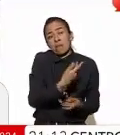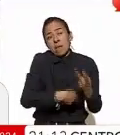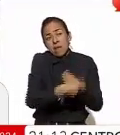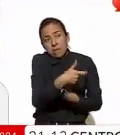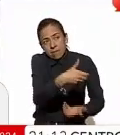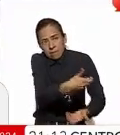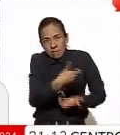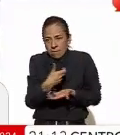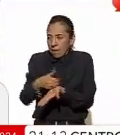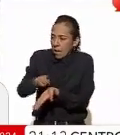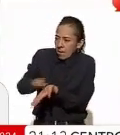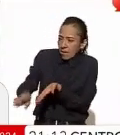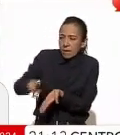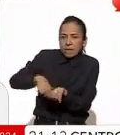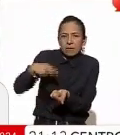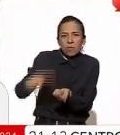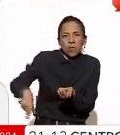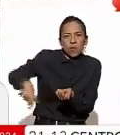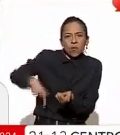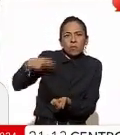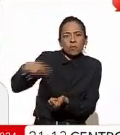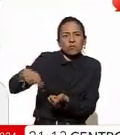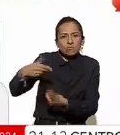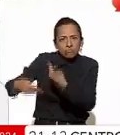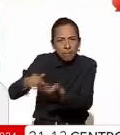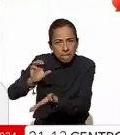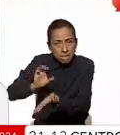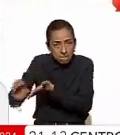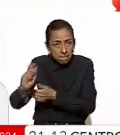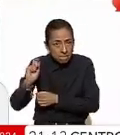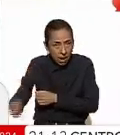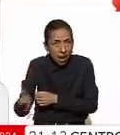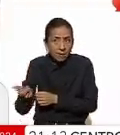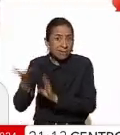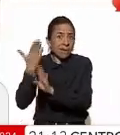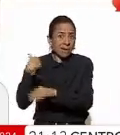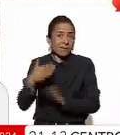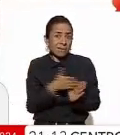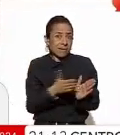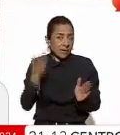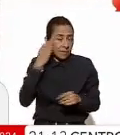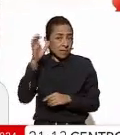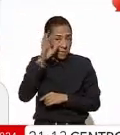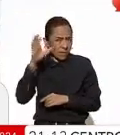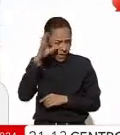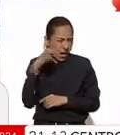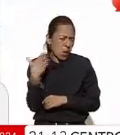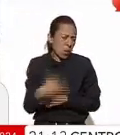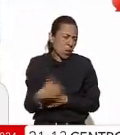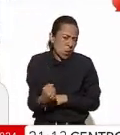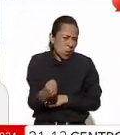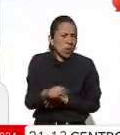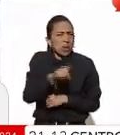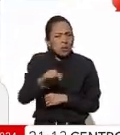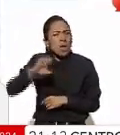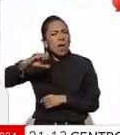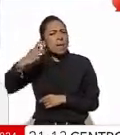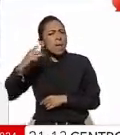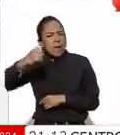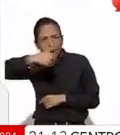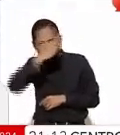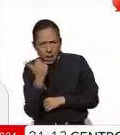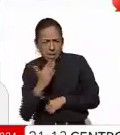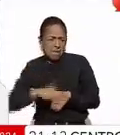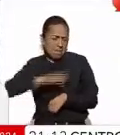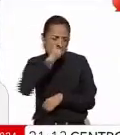de la operación del gobierno muy fuerte. Esto con Calderón fue muy grotesco, y con Peña Nieto también. Entonces, este proceso que estamos